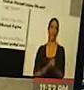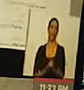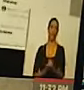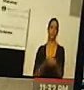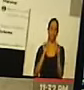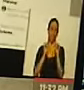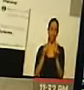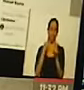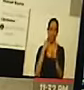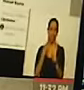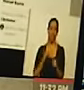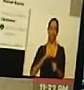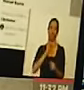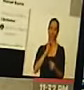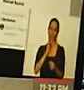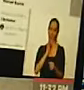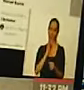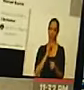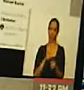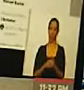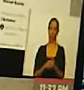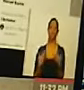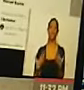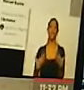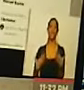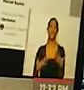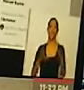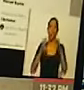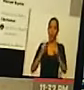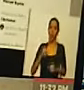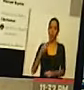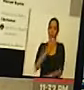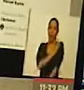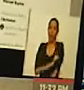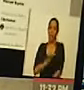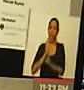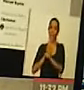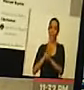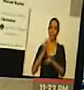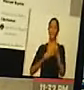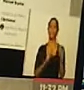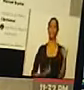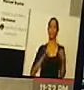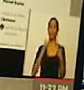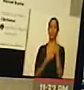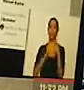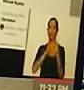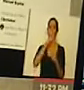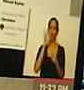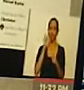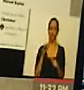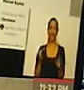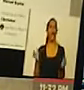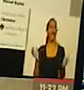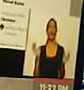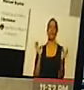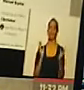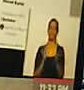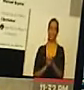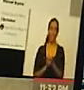las fake news, ¿no? Sí, urgente, se confirma un herido durante la marcha que realizó el presidente Guaidó en Barquisimeto. ¡Ah, este gigantesco